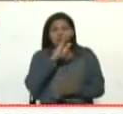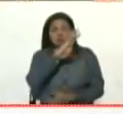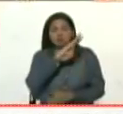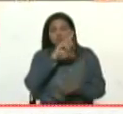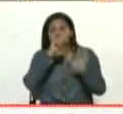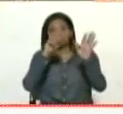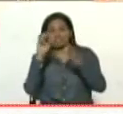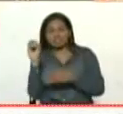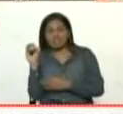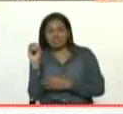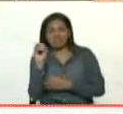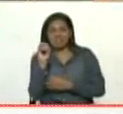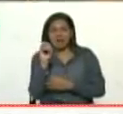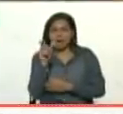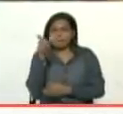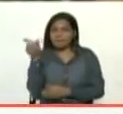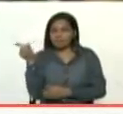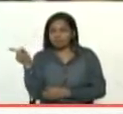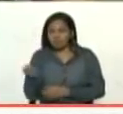838.460